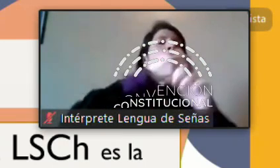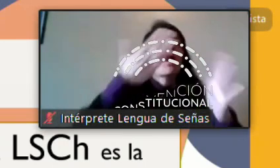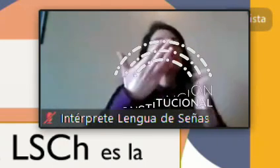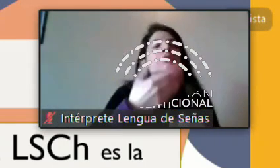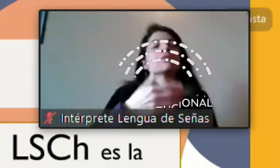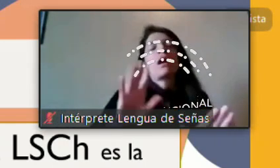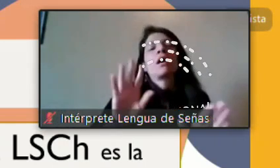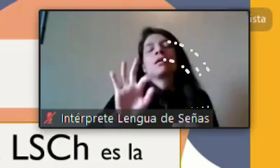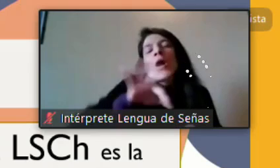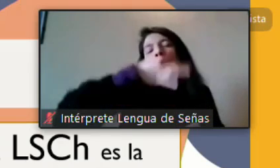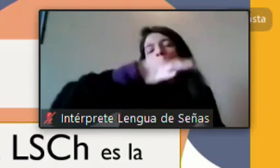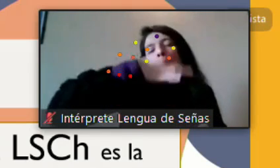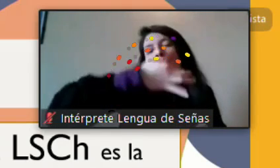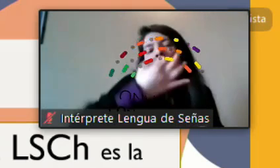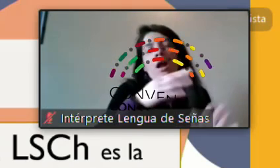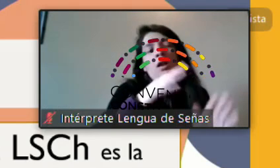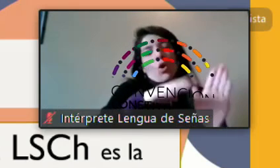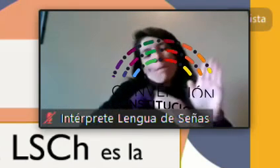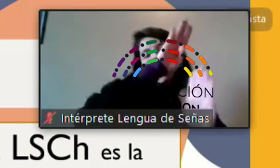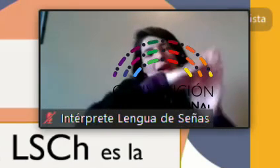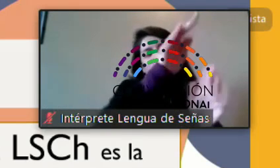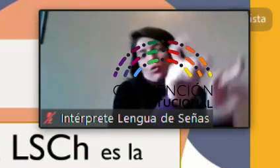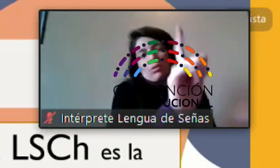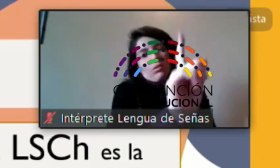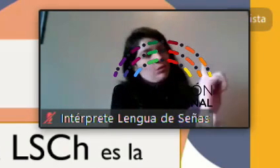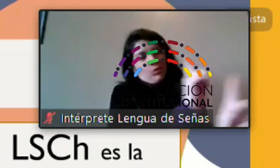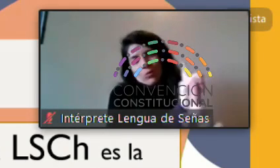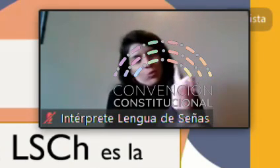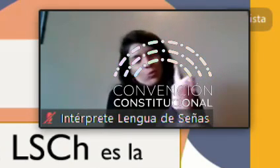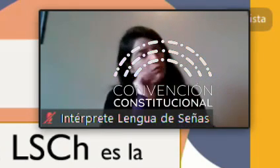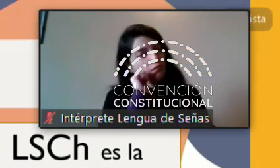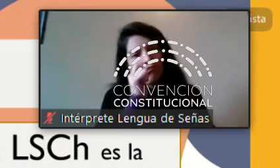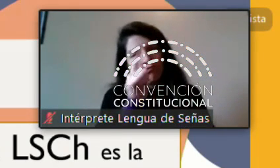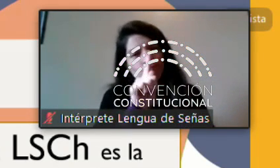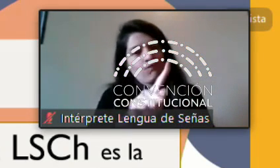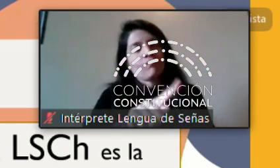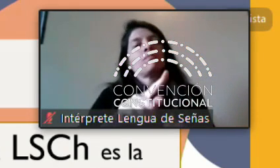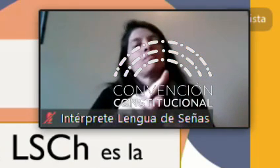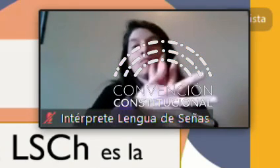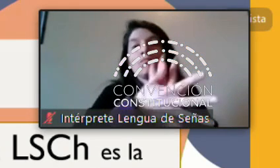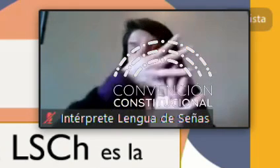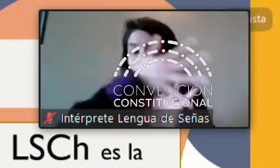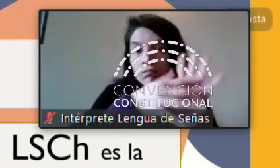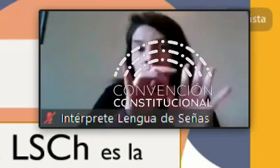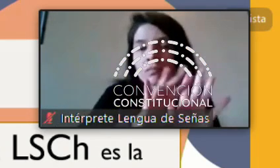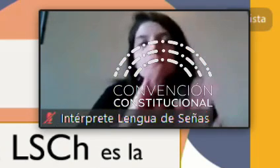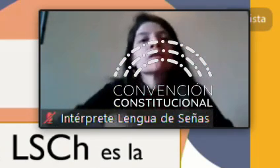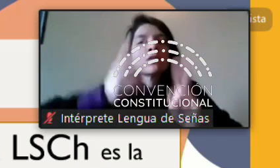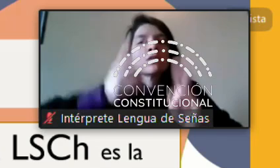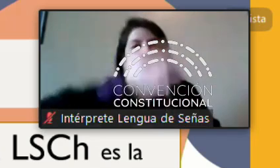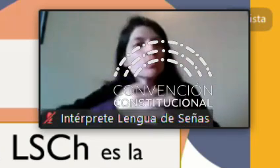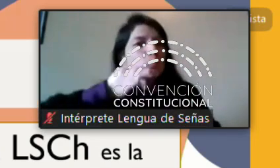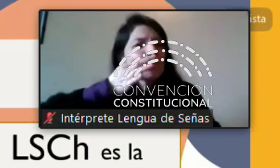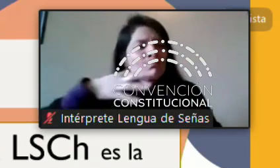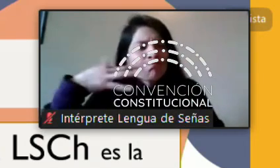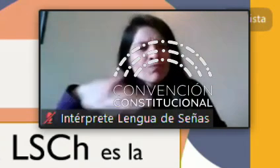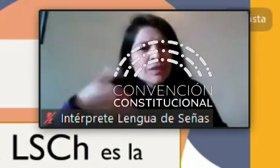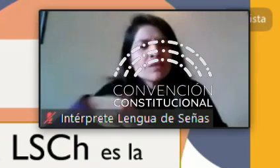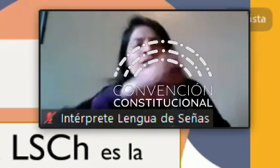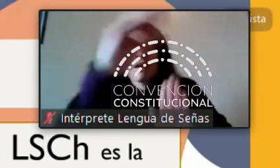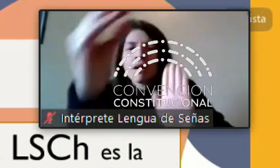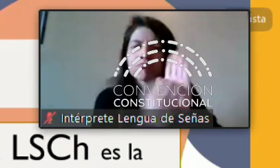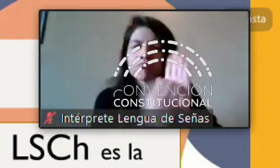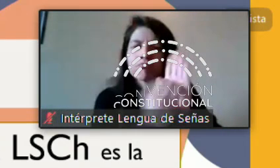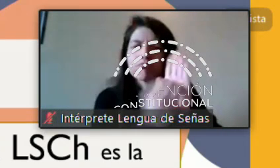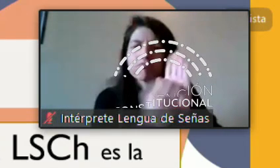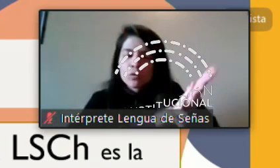o mayoritario. No es esto. La lengua de señas chilena es un derecho humano esencial que está estipulado en la Convención de los